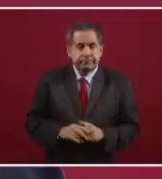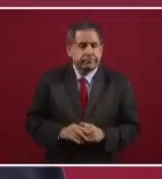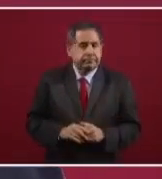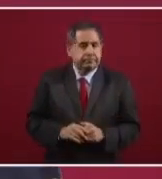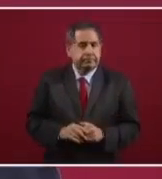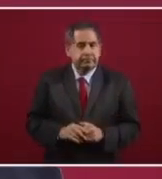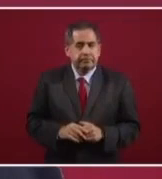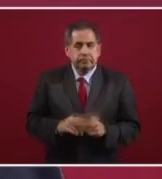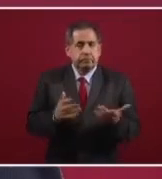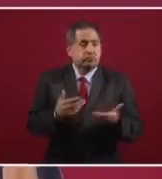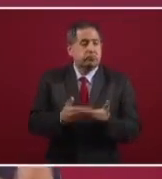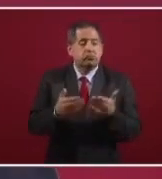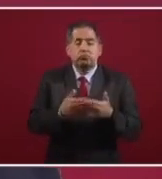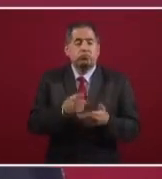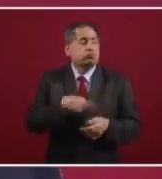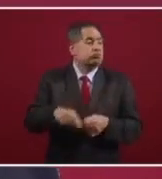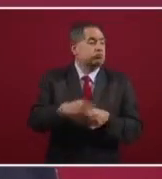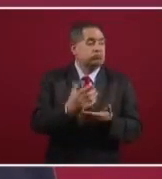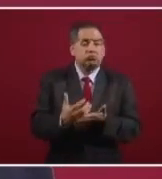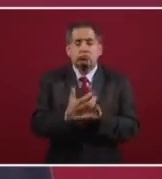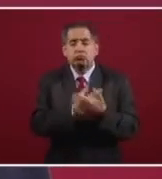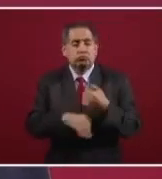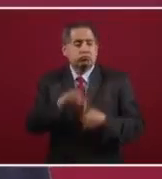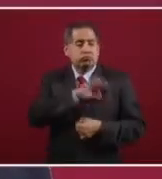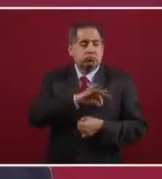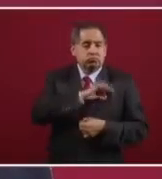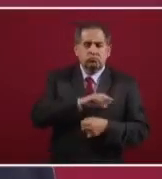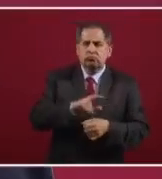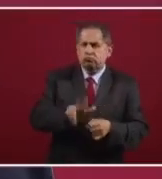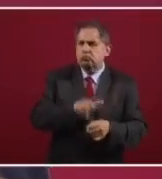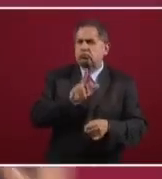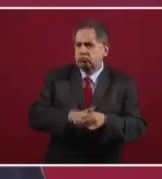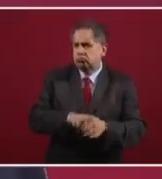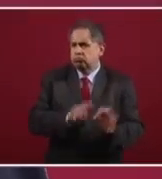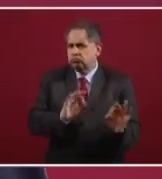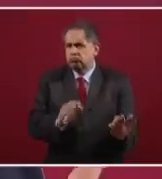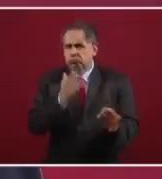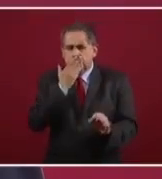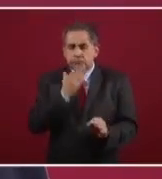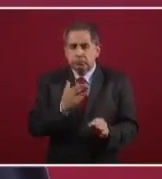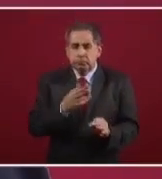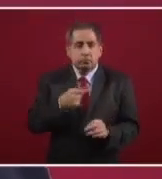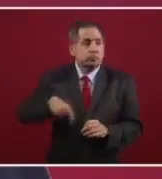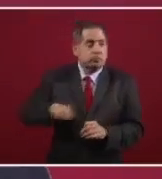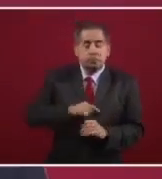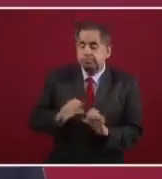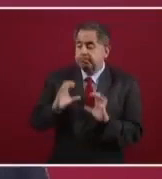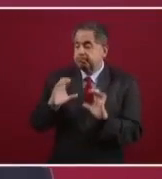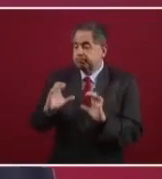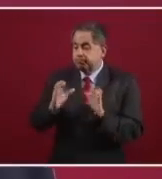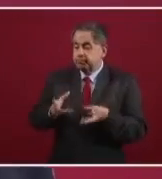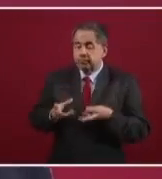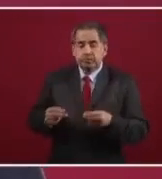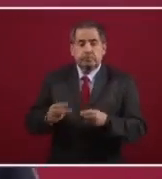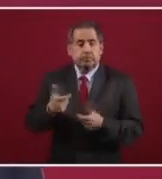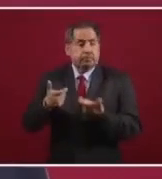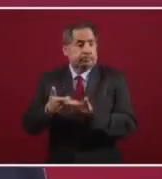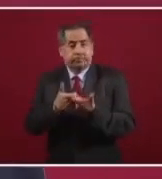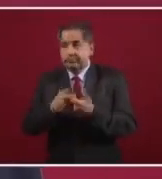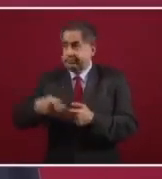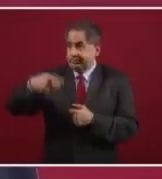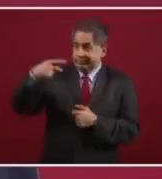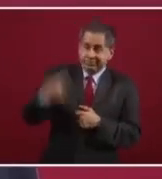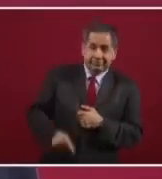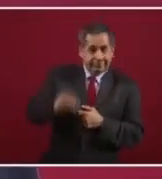con utilidades razonables y que tenemos que cuidar el patrimonio de todos